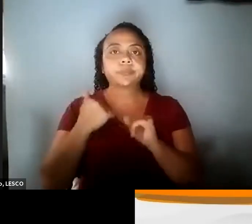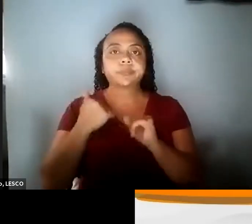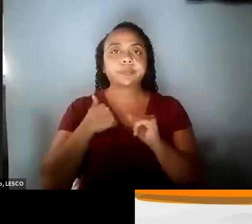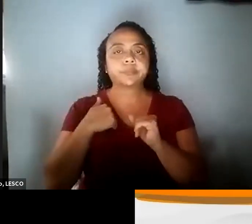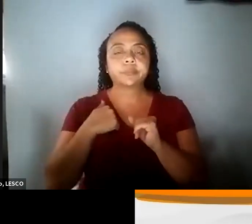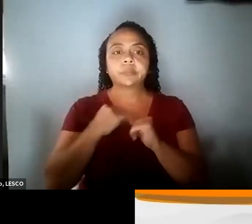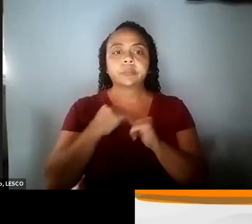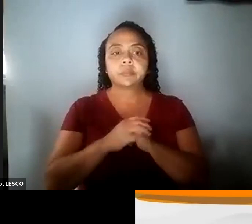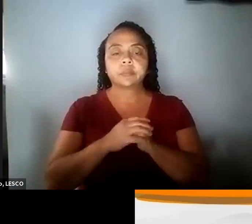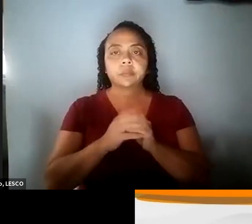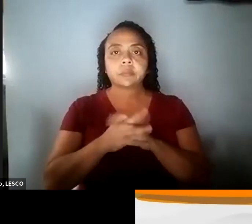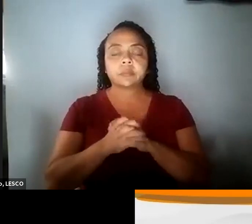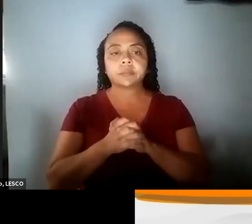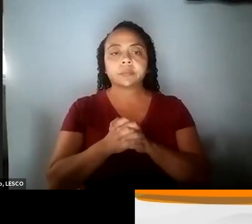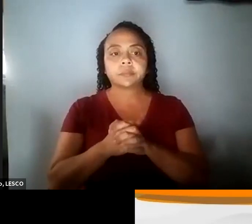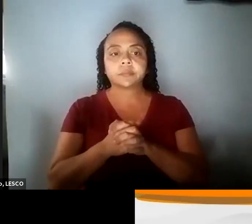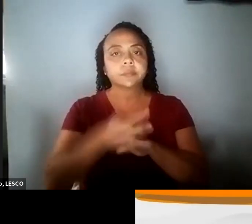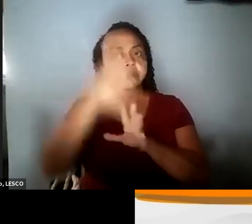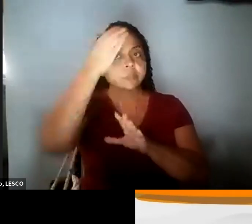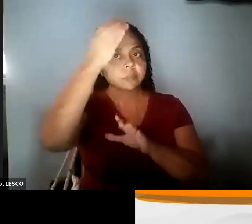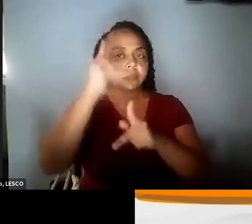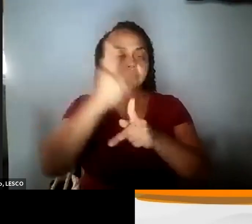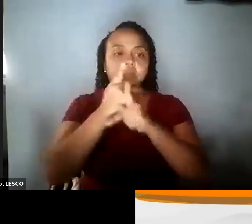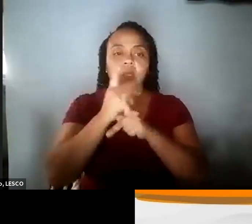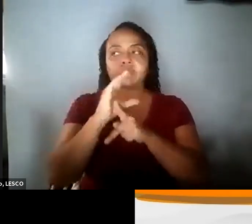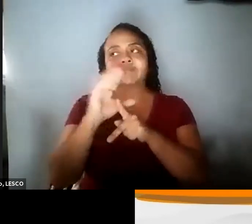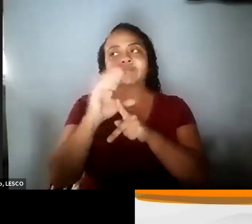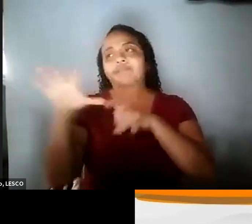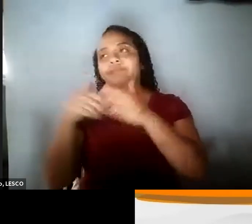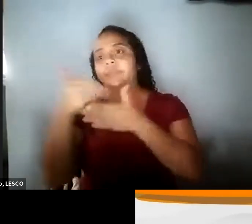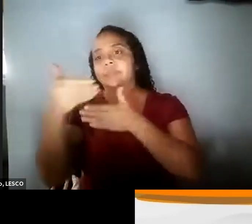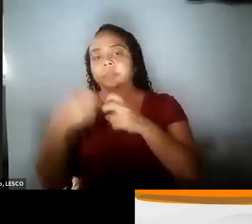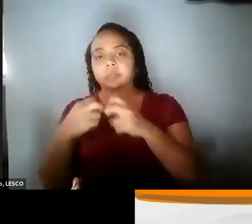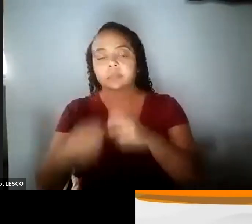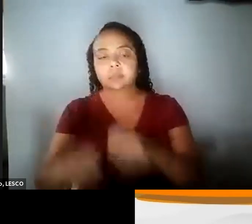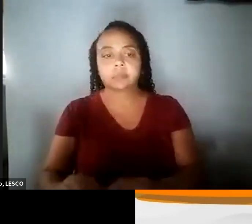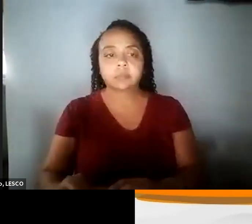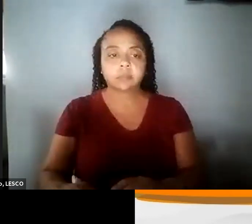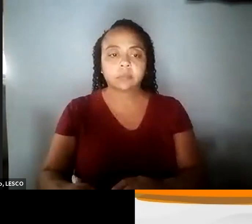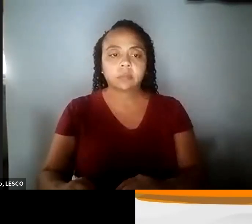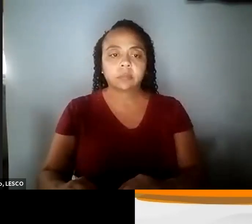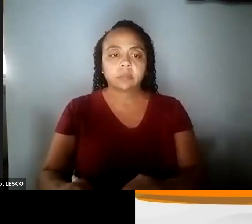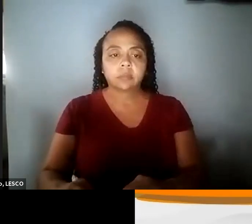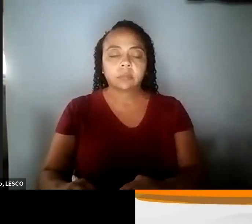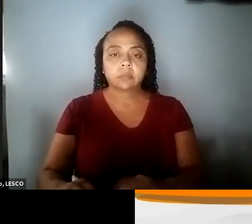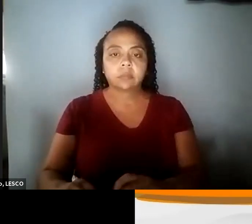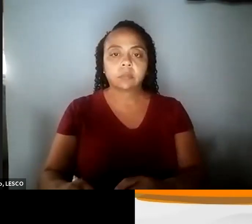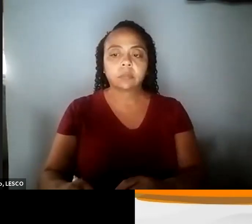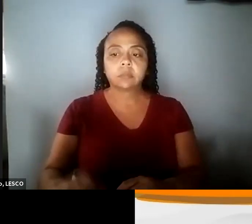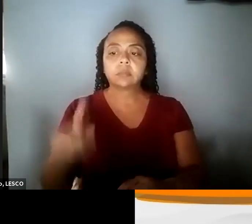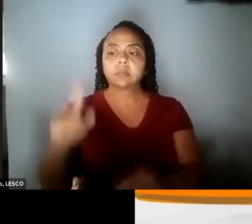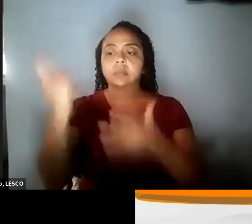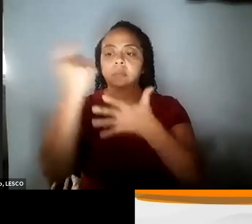dado a prevenir sino a reaccionar después que tenemos el problemático esas son las consideraciones que tengo